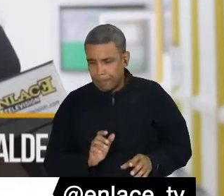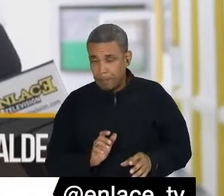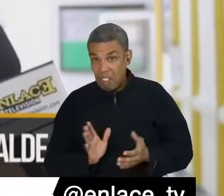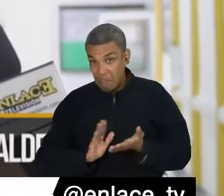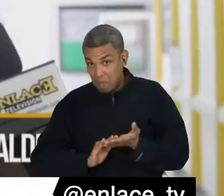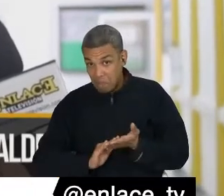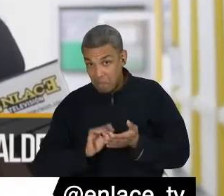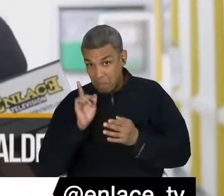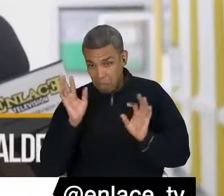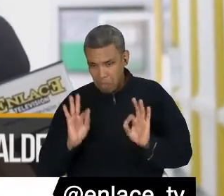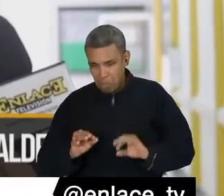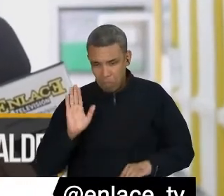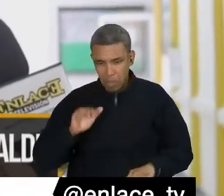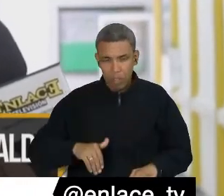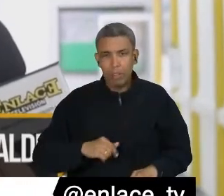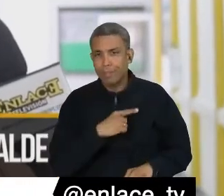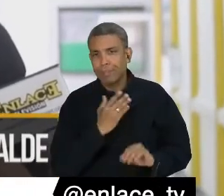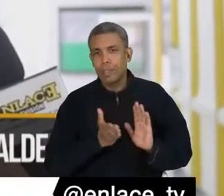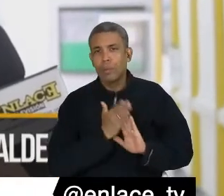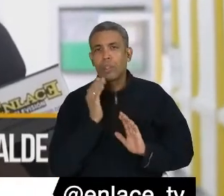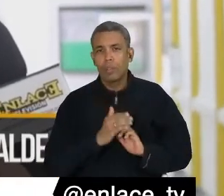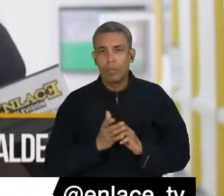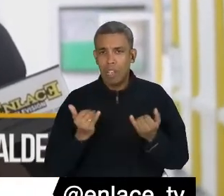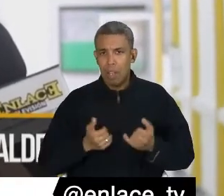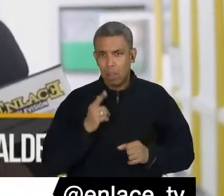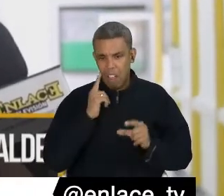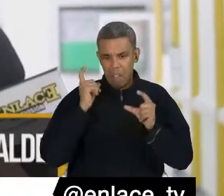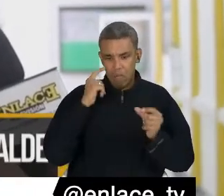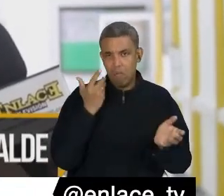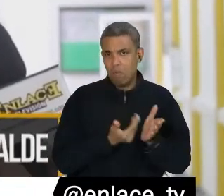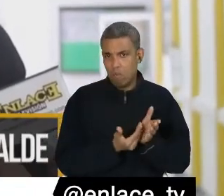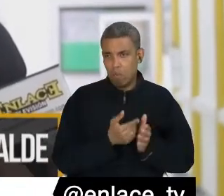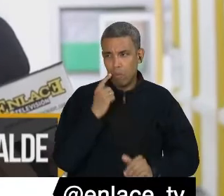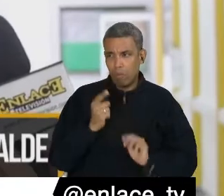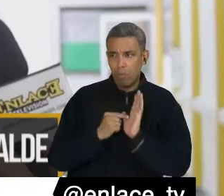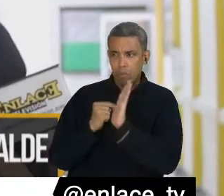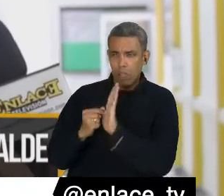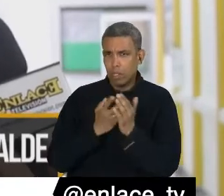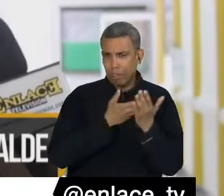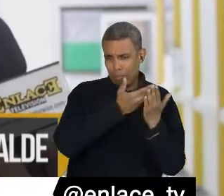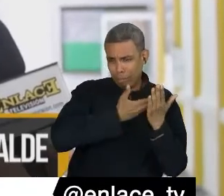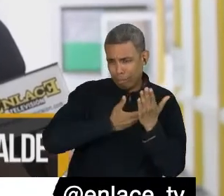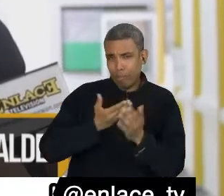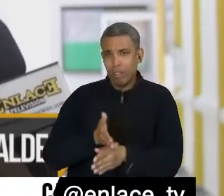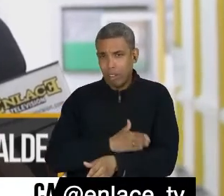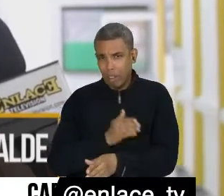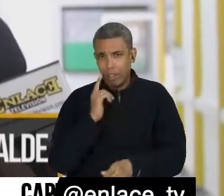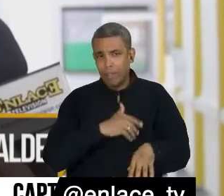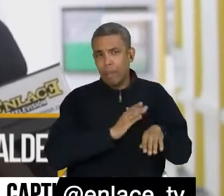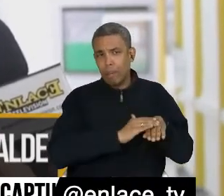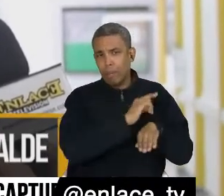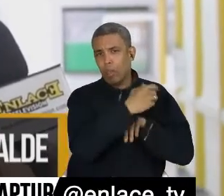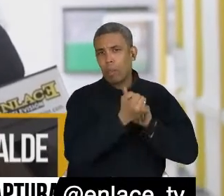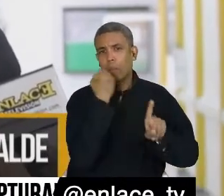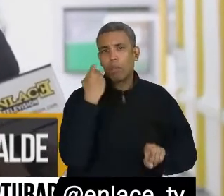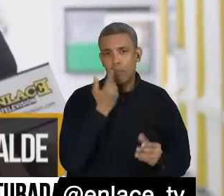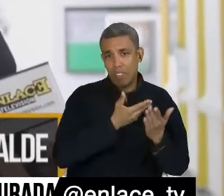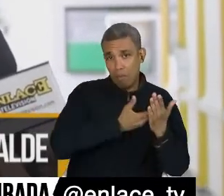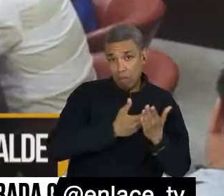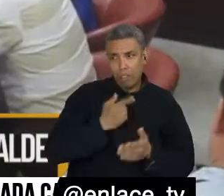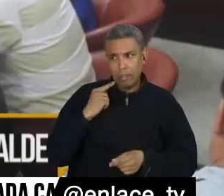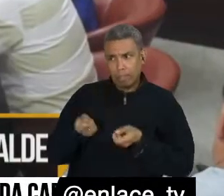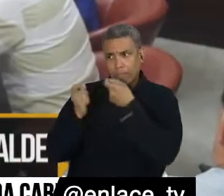entregar al señor alcalde los documentos con los cuales se ha tramitado todo y para ver si nos da una viabilidad lo más pronto posible